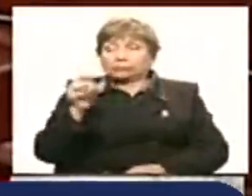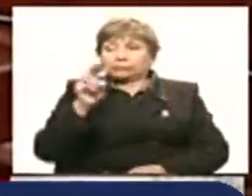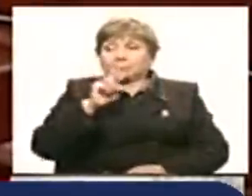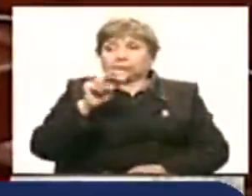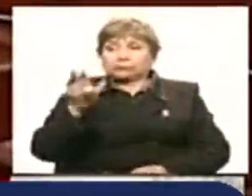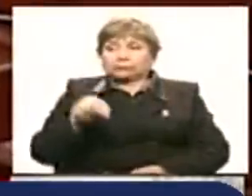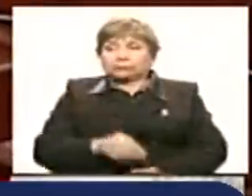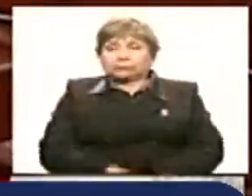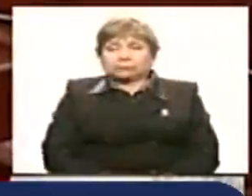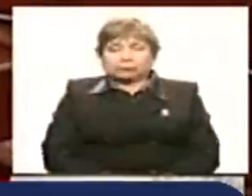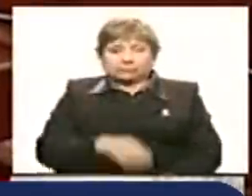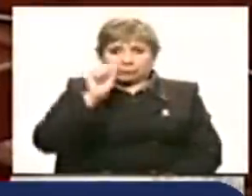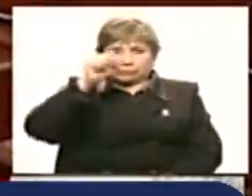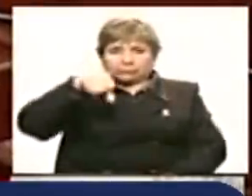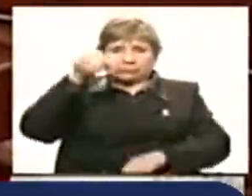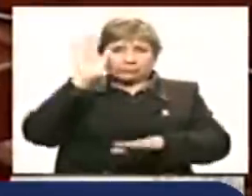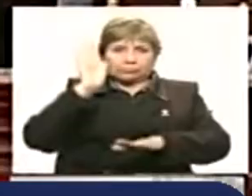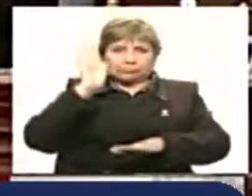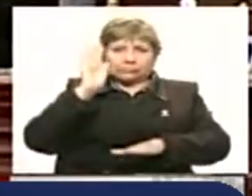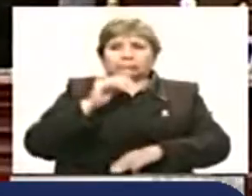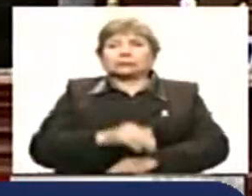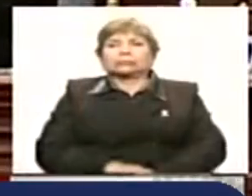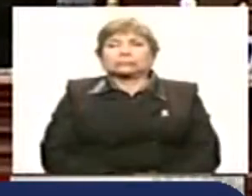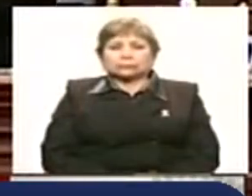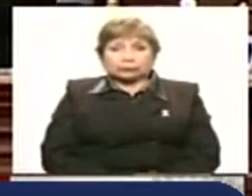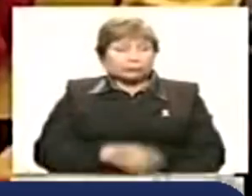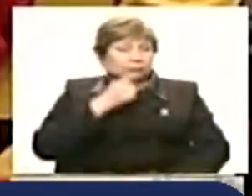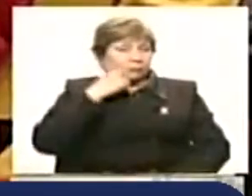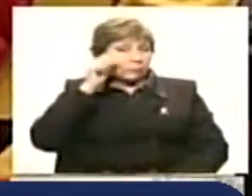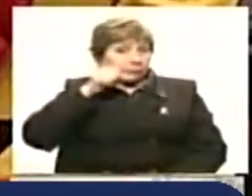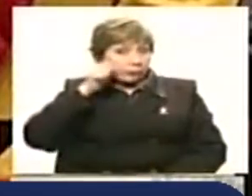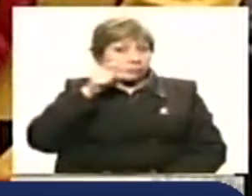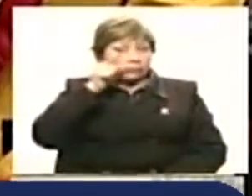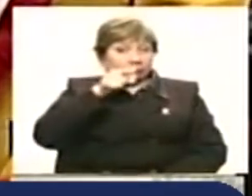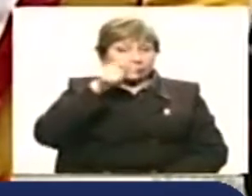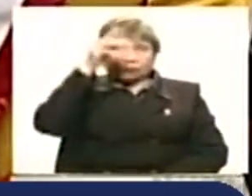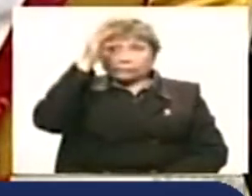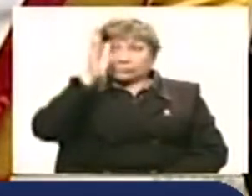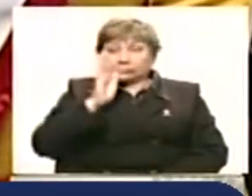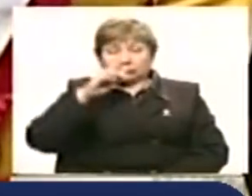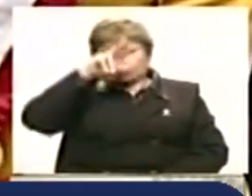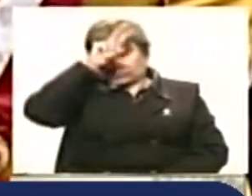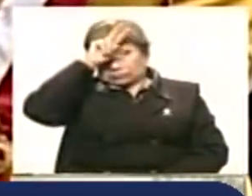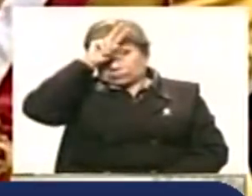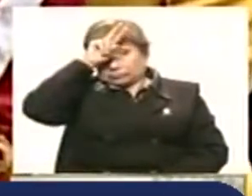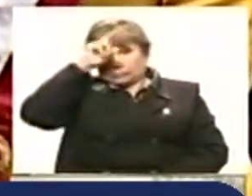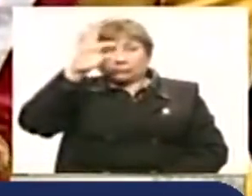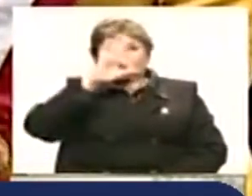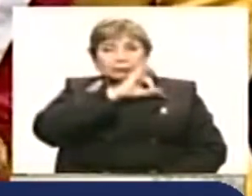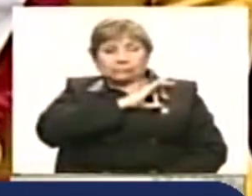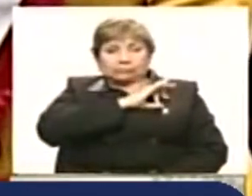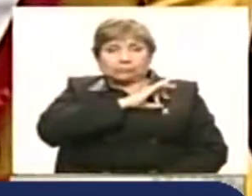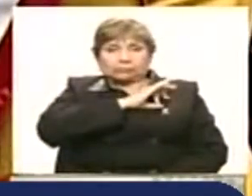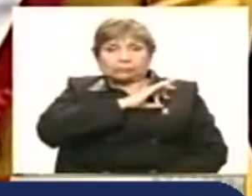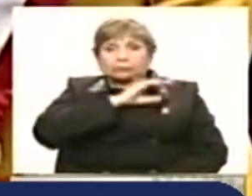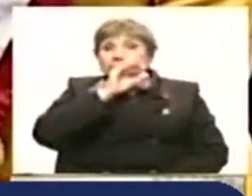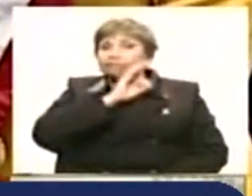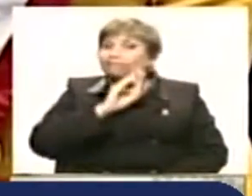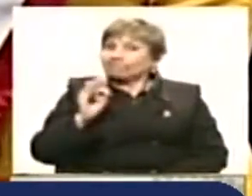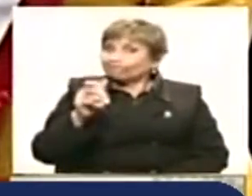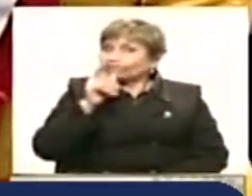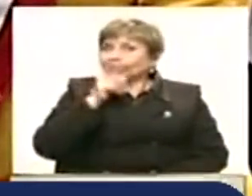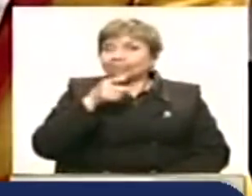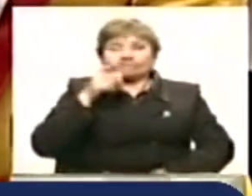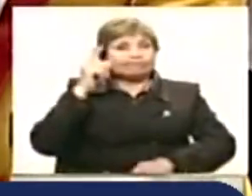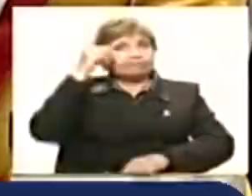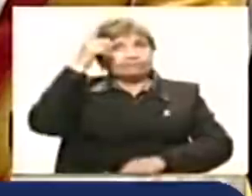2021-2022? Sí, juro. Si así lo hace, que Dios y la patria la premien, sino